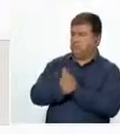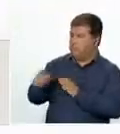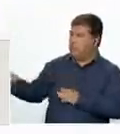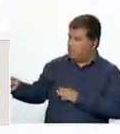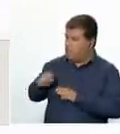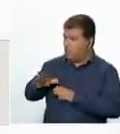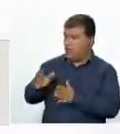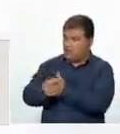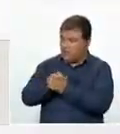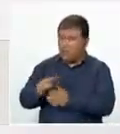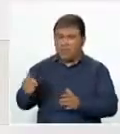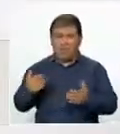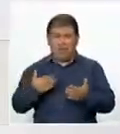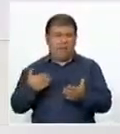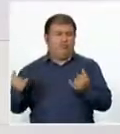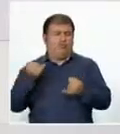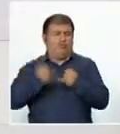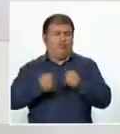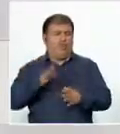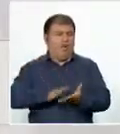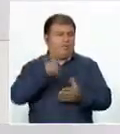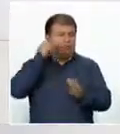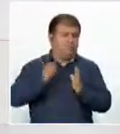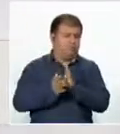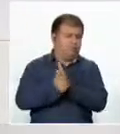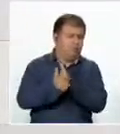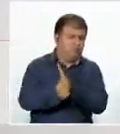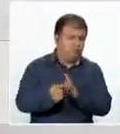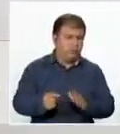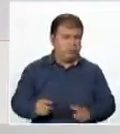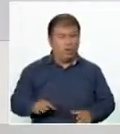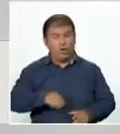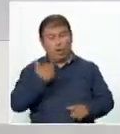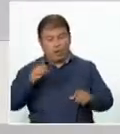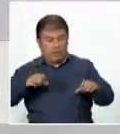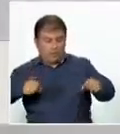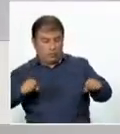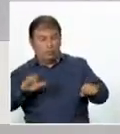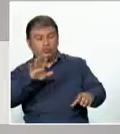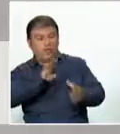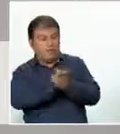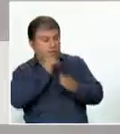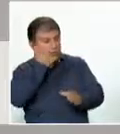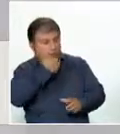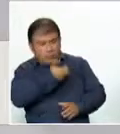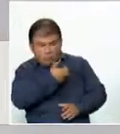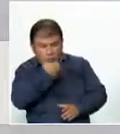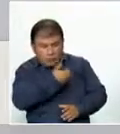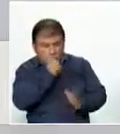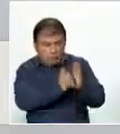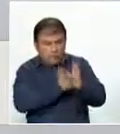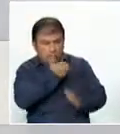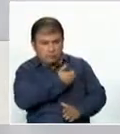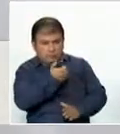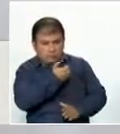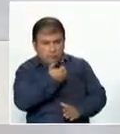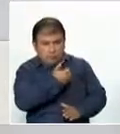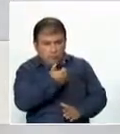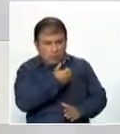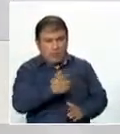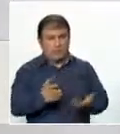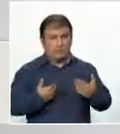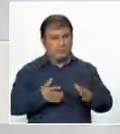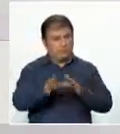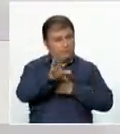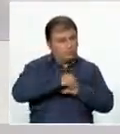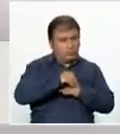para mostrarles el último truco que había aprendido. Desde otra moto, uno de sus amigos graba con su celular, como para no perderse del